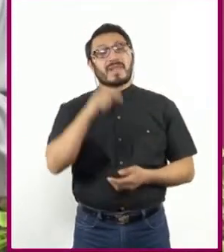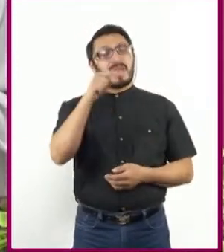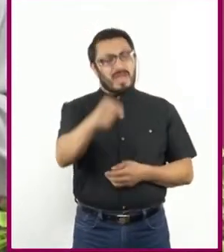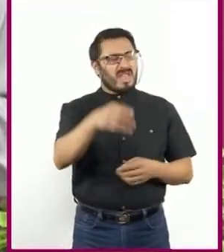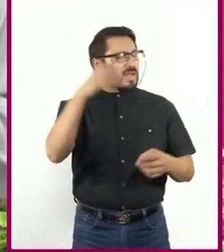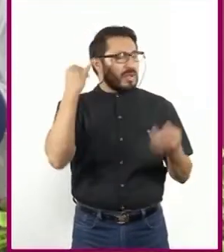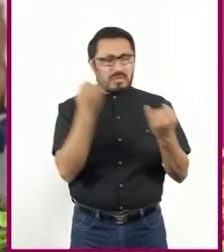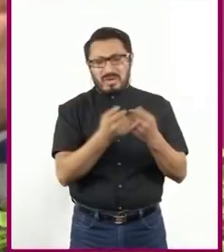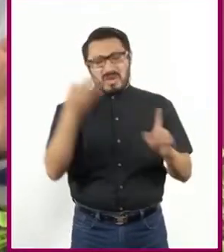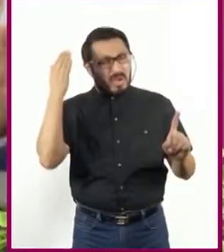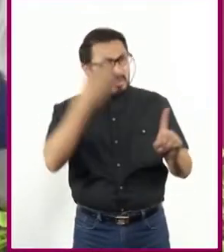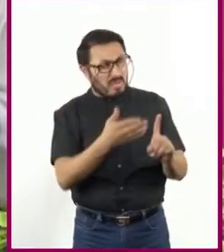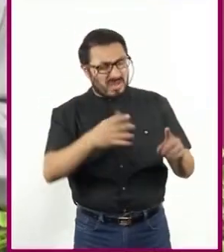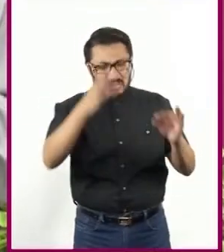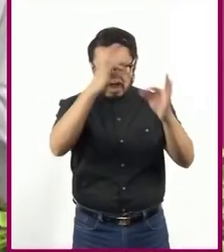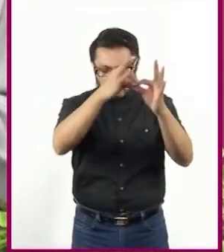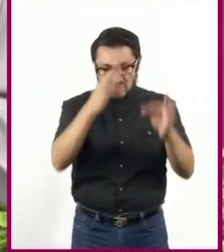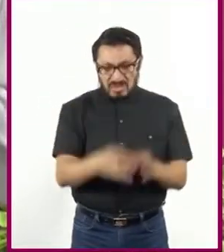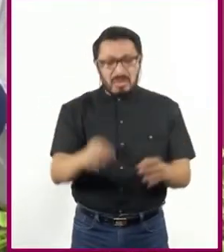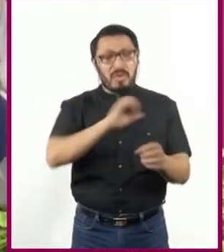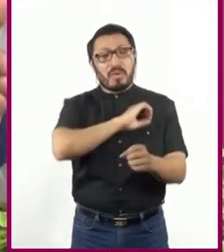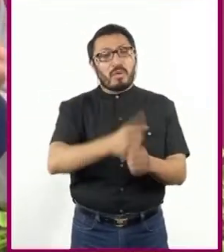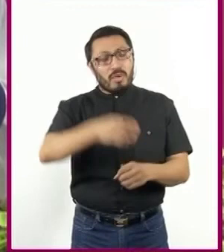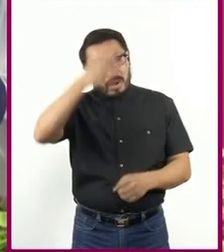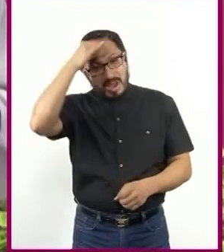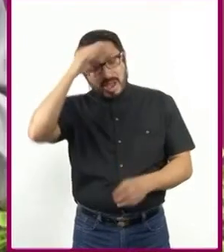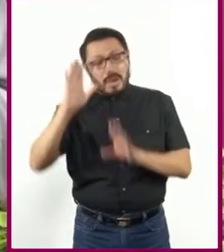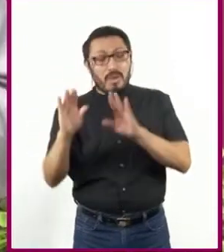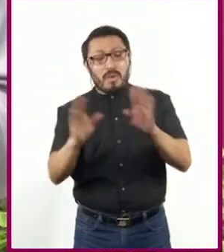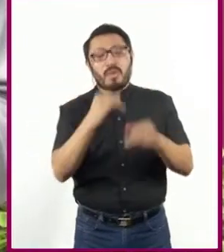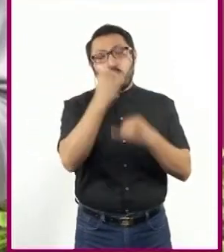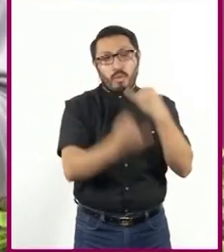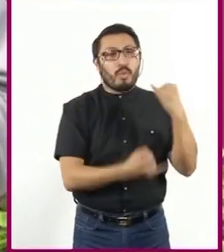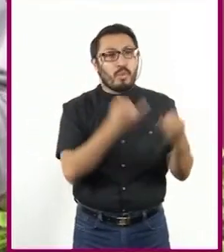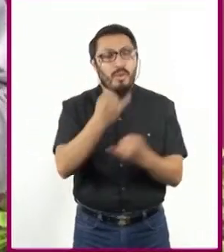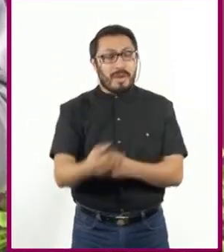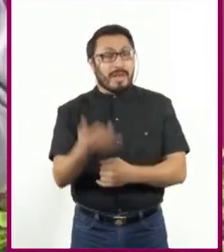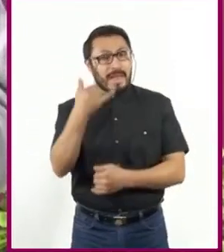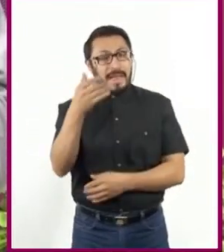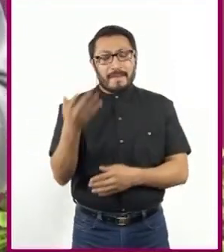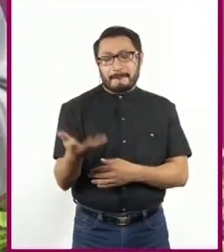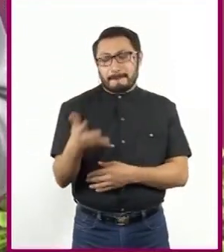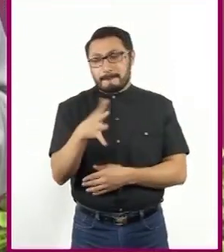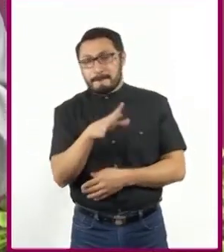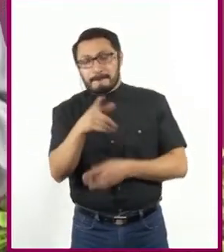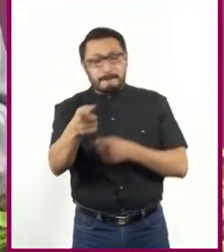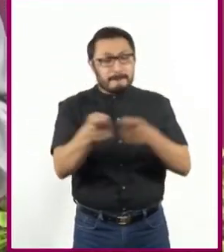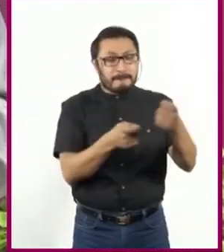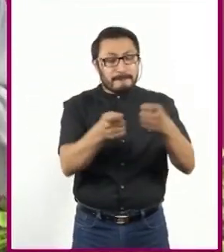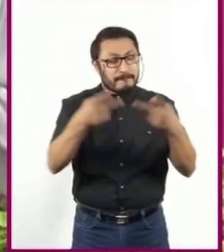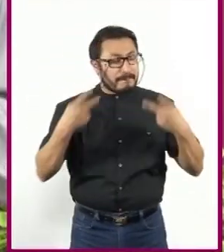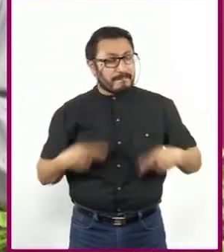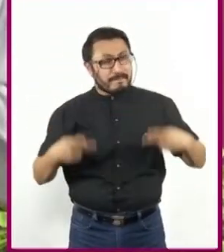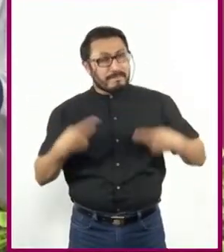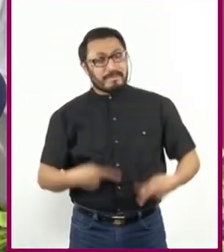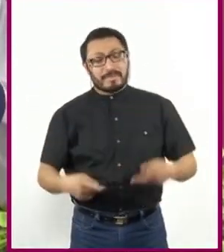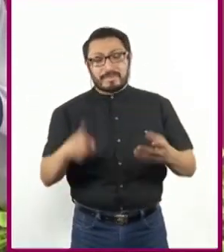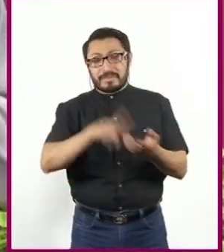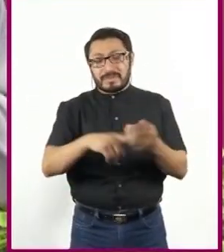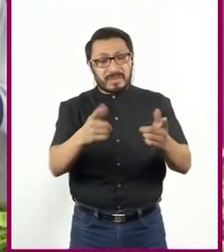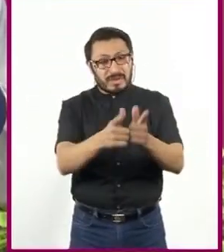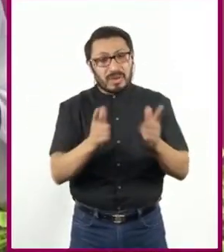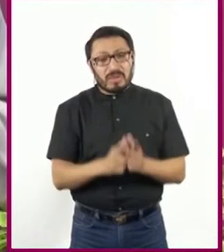cubrir las oportunidades de aprendizaje por medio del juego y la mediación entre miembros del mismo grupo para